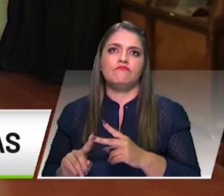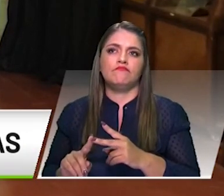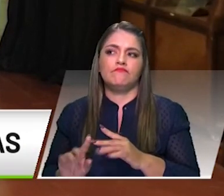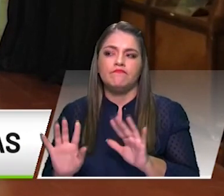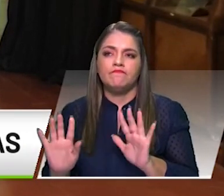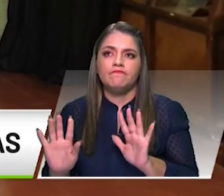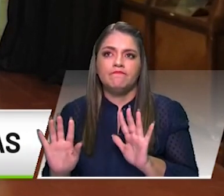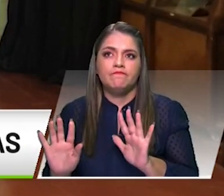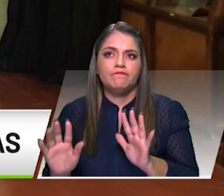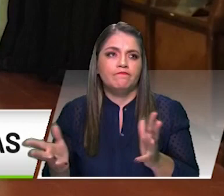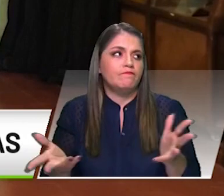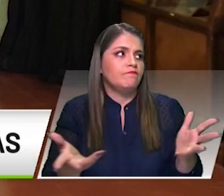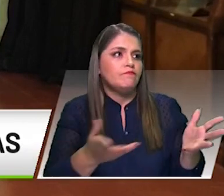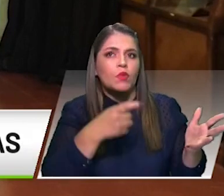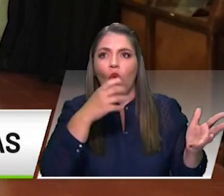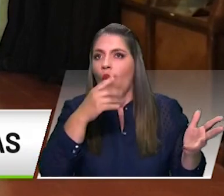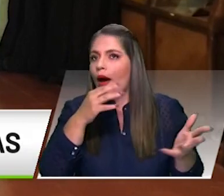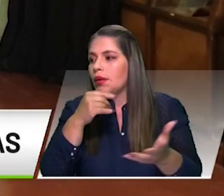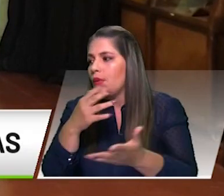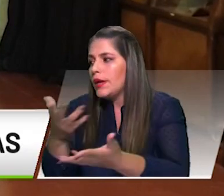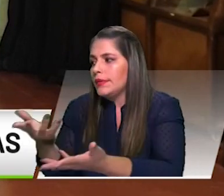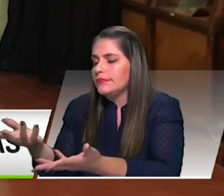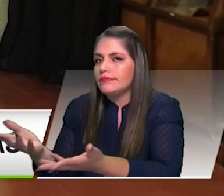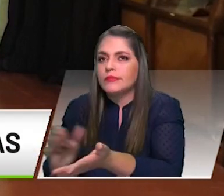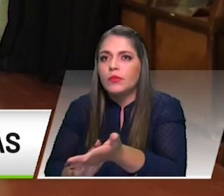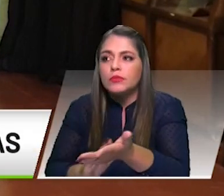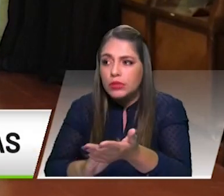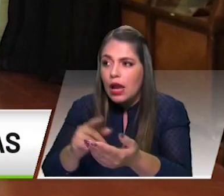aún no encontramos un espacio donde